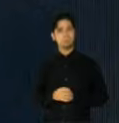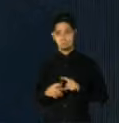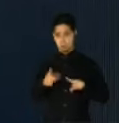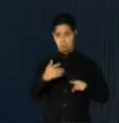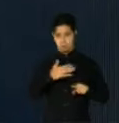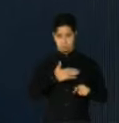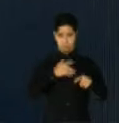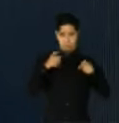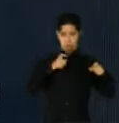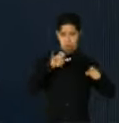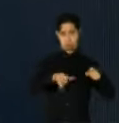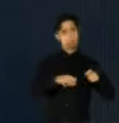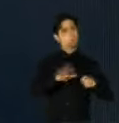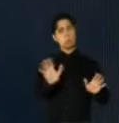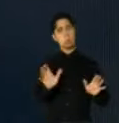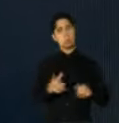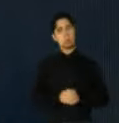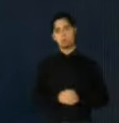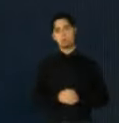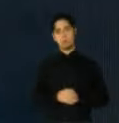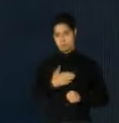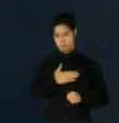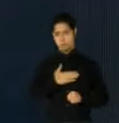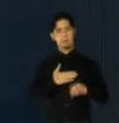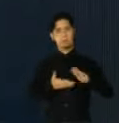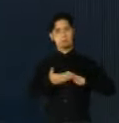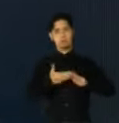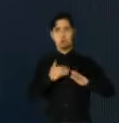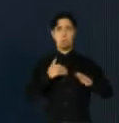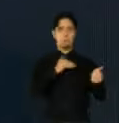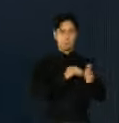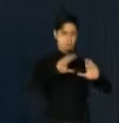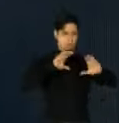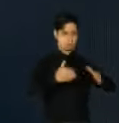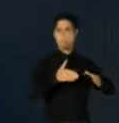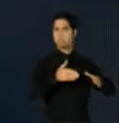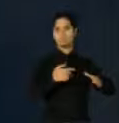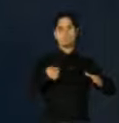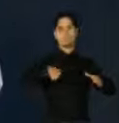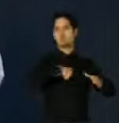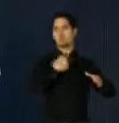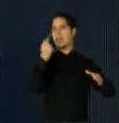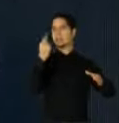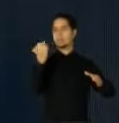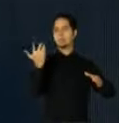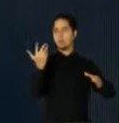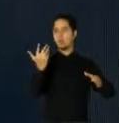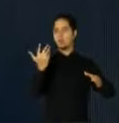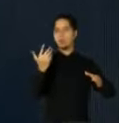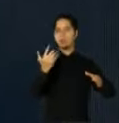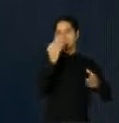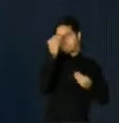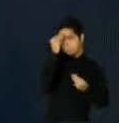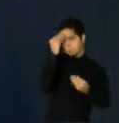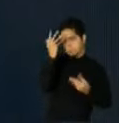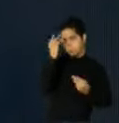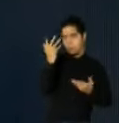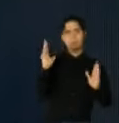de los controles y de las funciones de este Task Force. Las funciones de este Task Force es